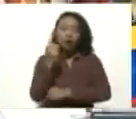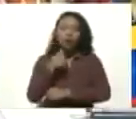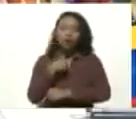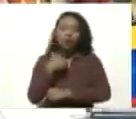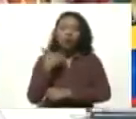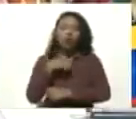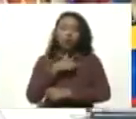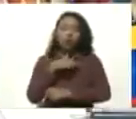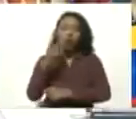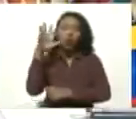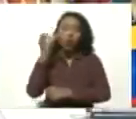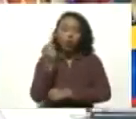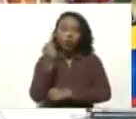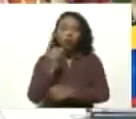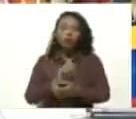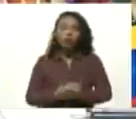logramos.